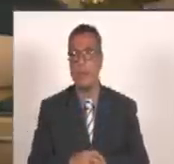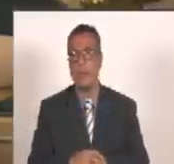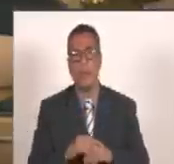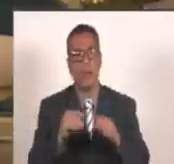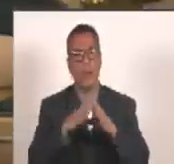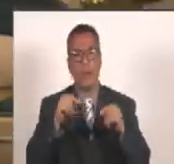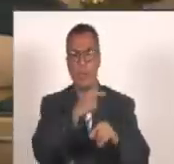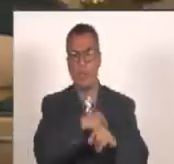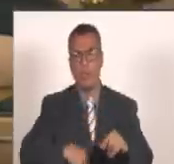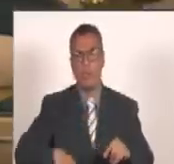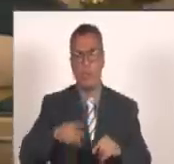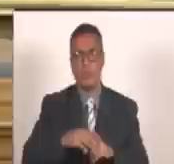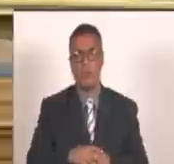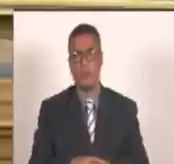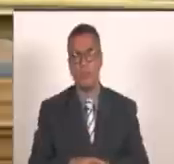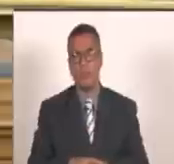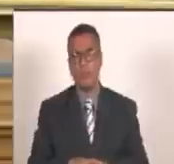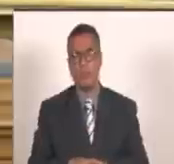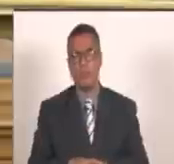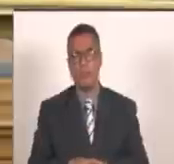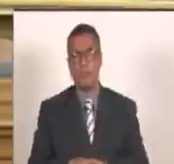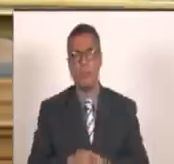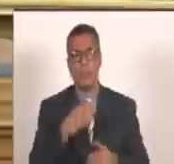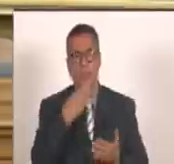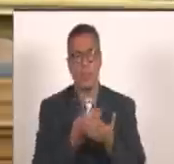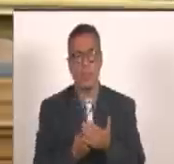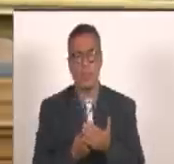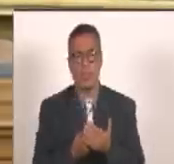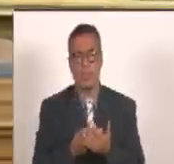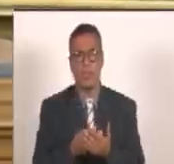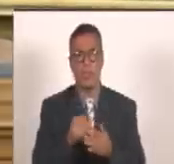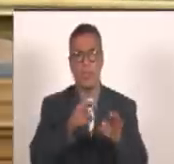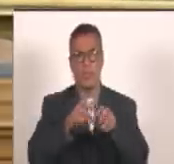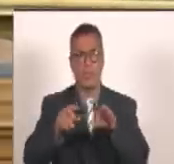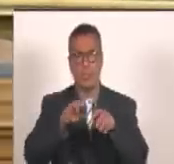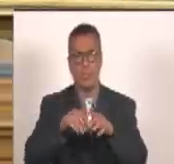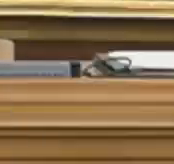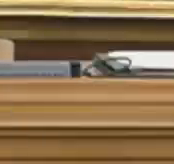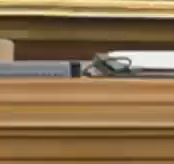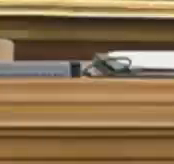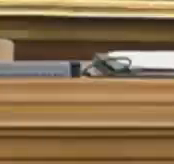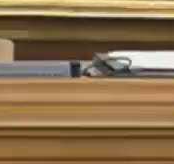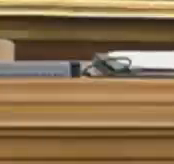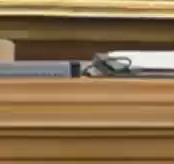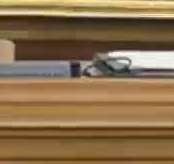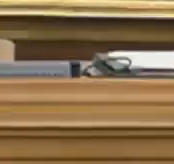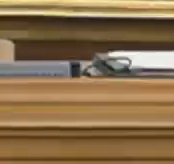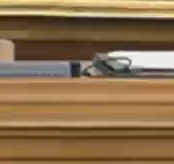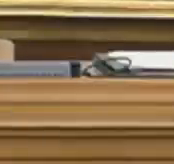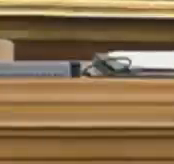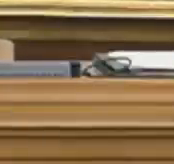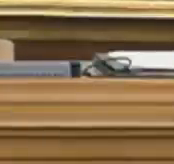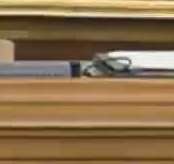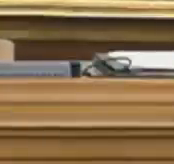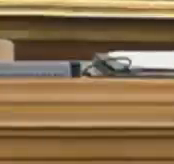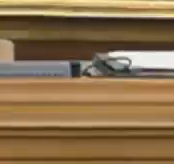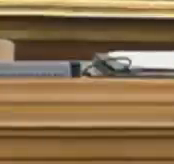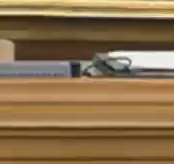Es todo, ciudadano presidente. Muchísimas gracias, secretaria. deseándole